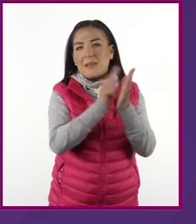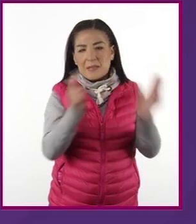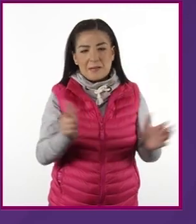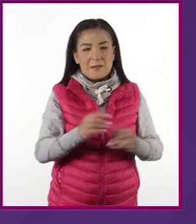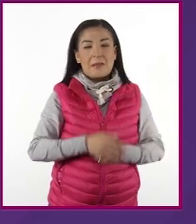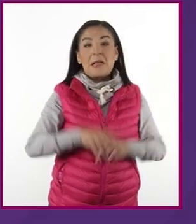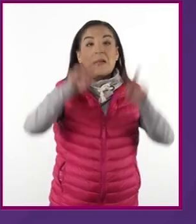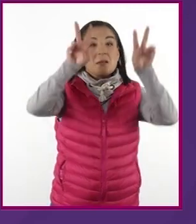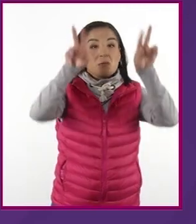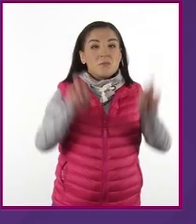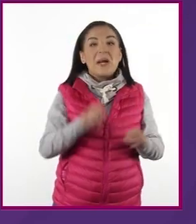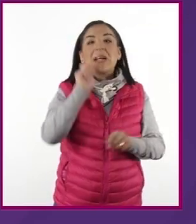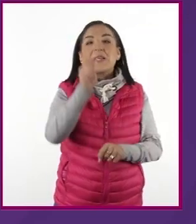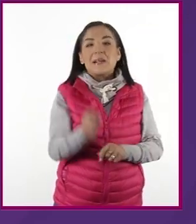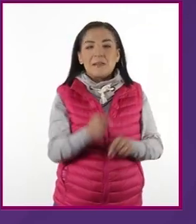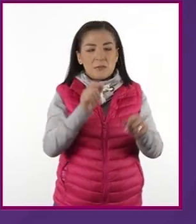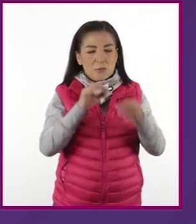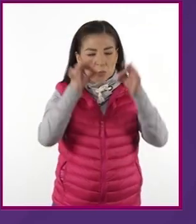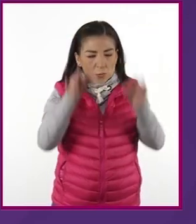textos que la conforman,